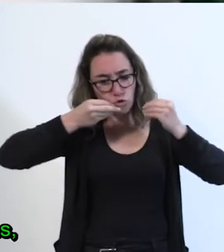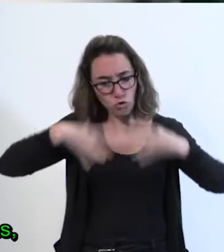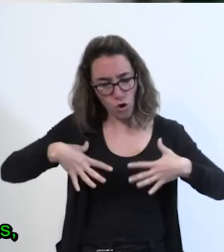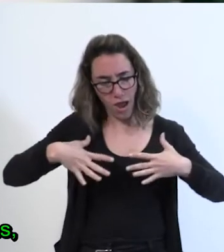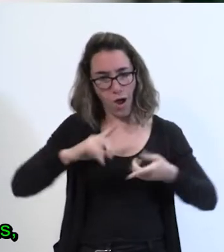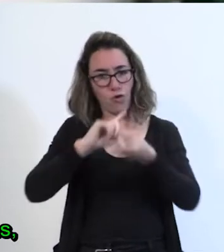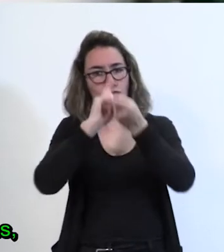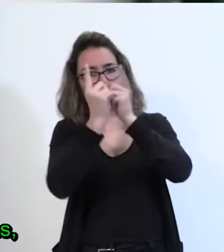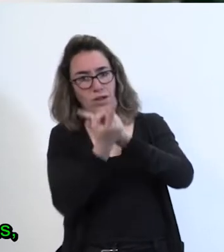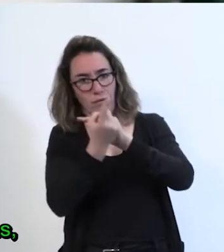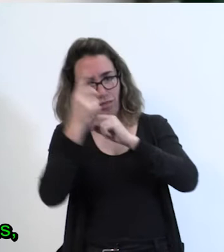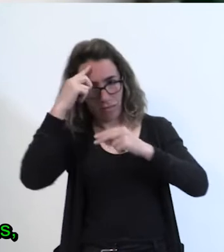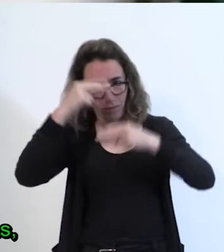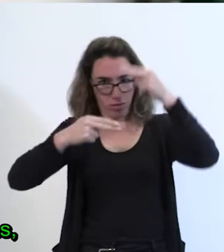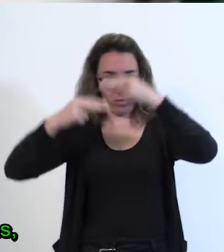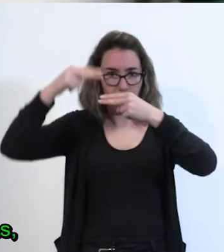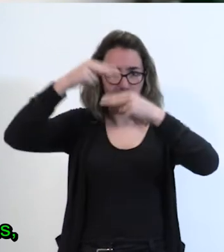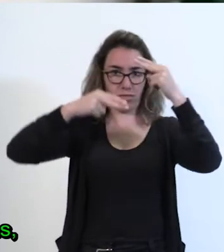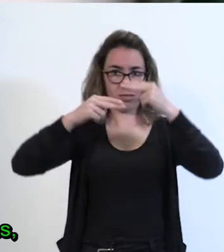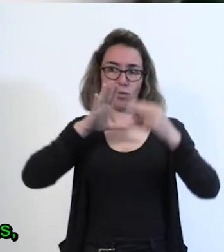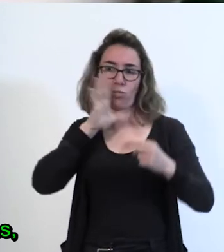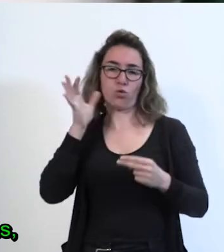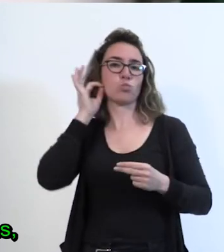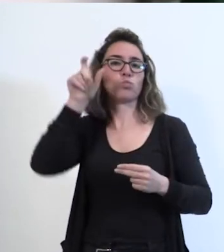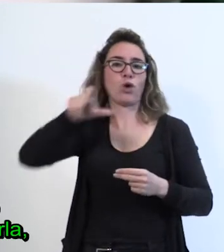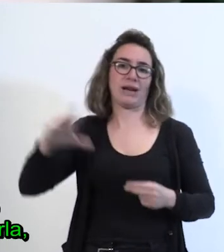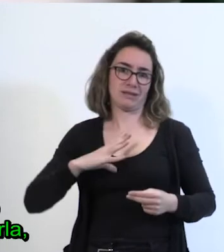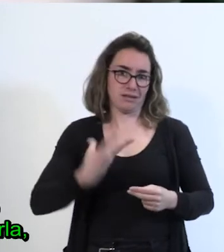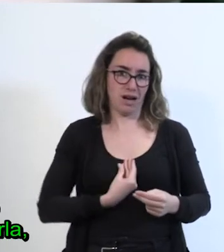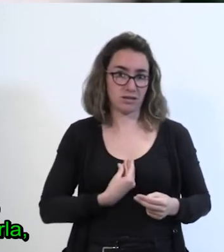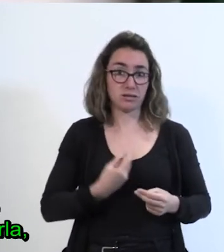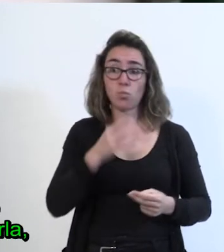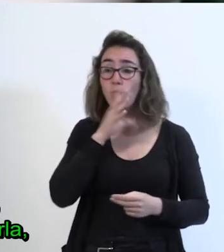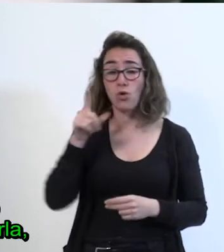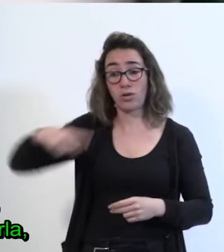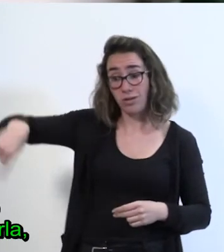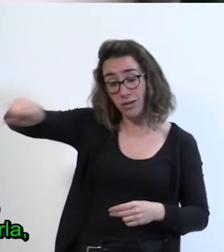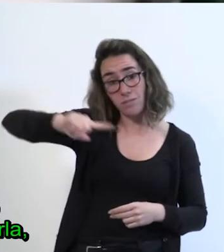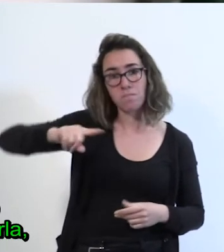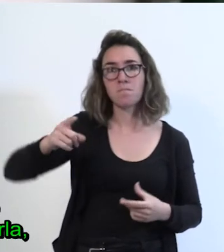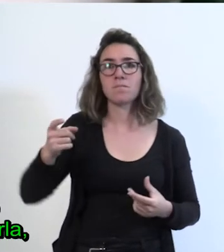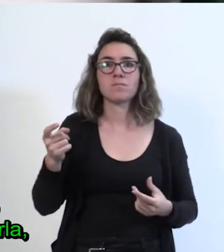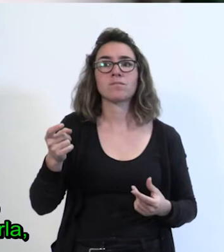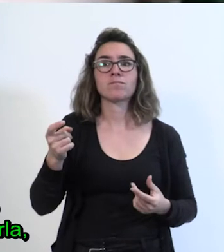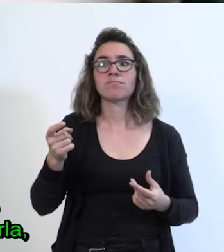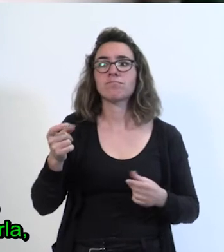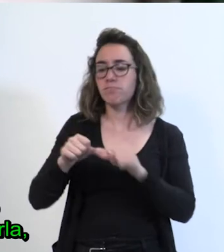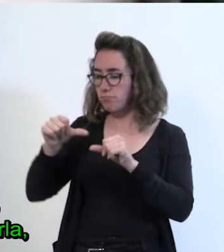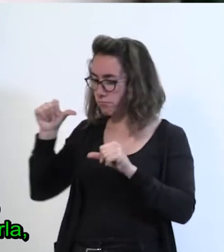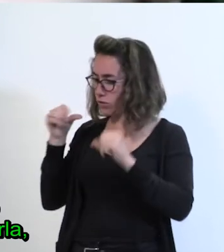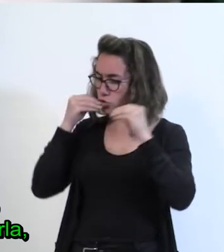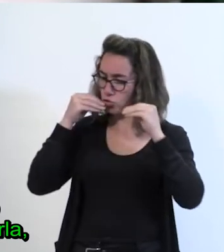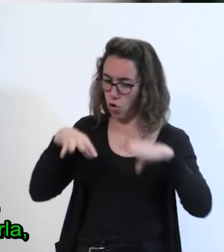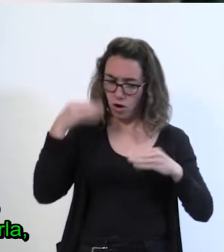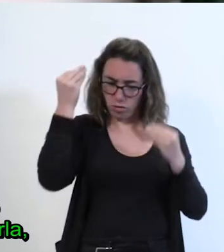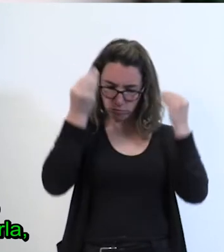reconstruyeran su historia como movimiento de mujeres trans, porque no habían tenido tiempo para hacerla y